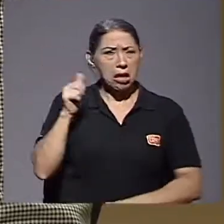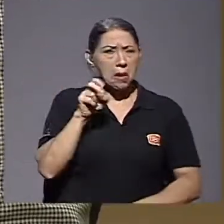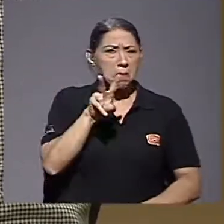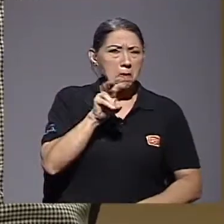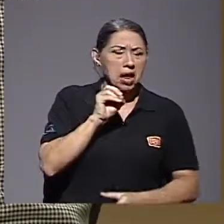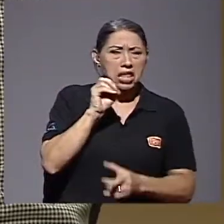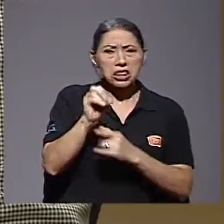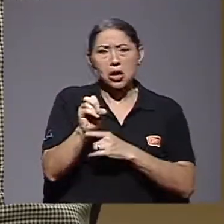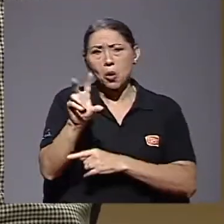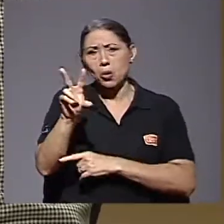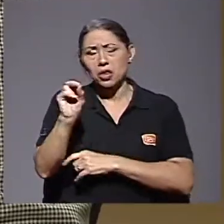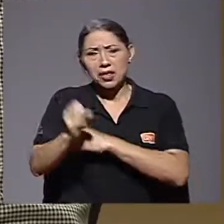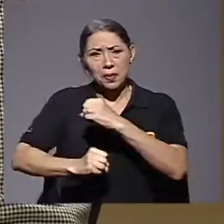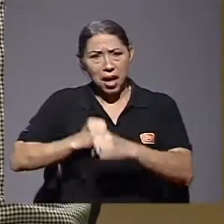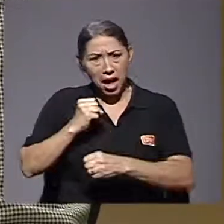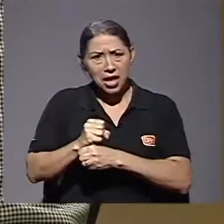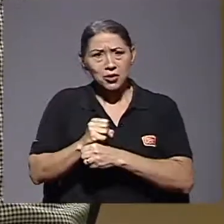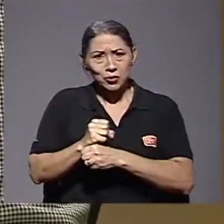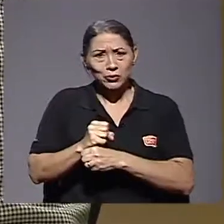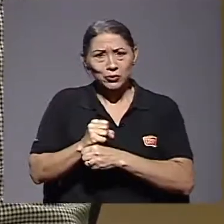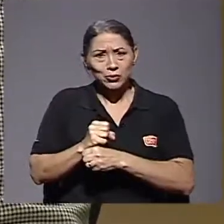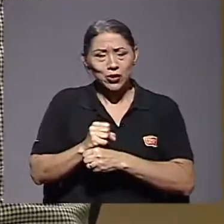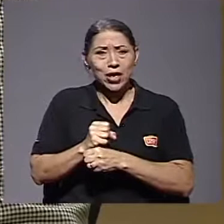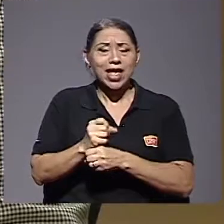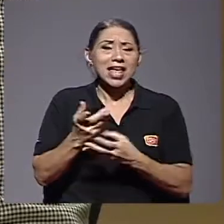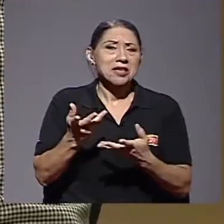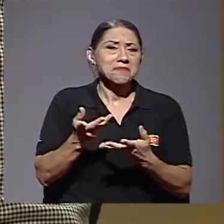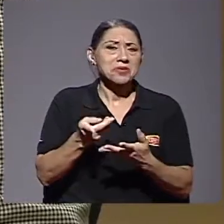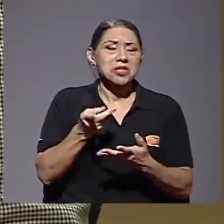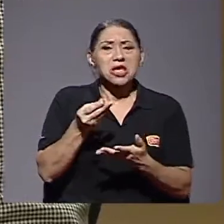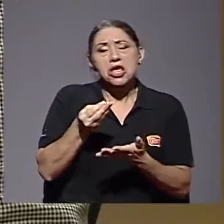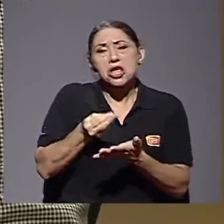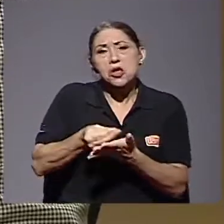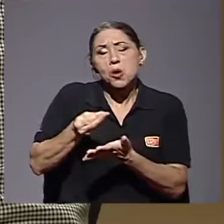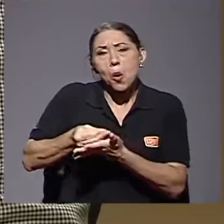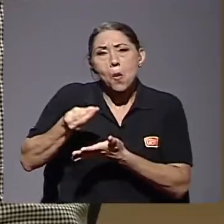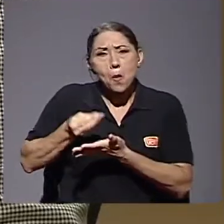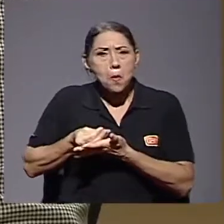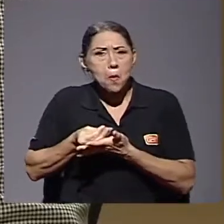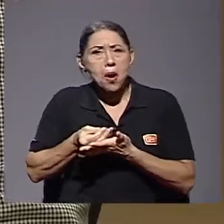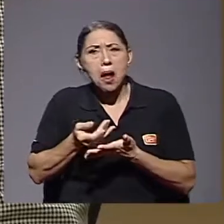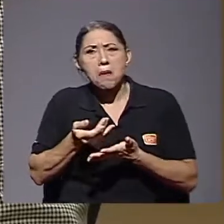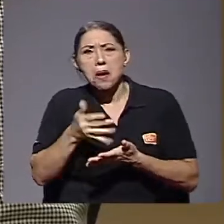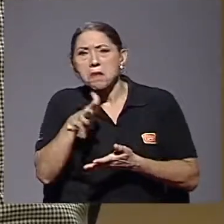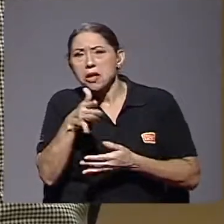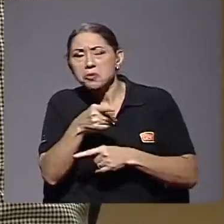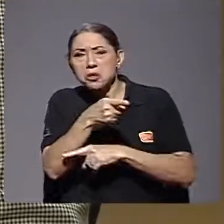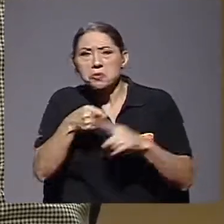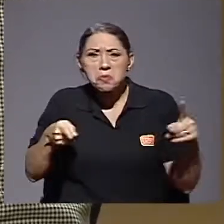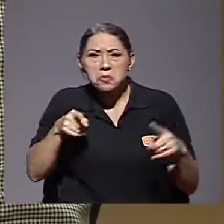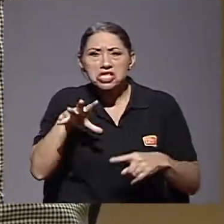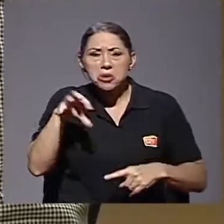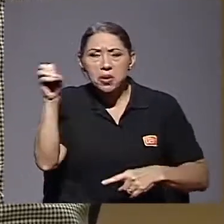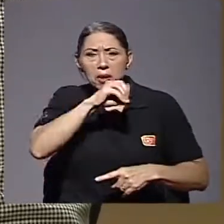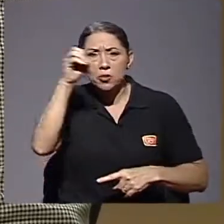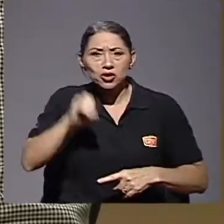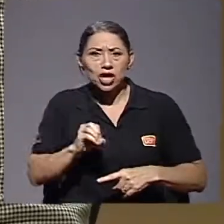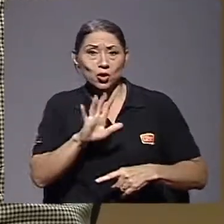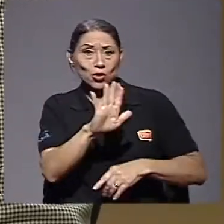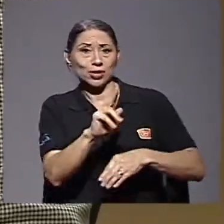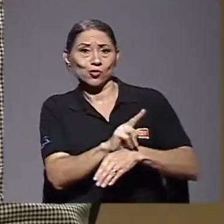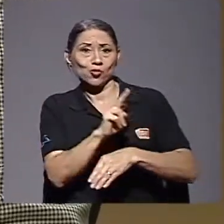atrás, importaba 50% tal vez de su consumo. Hoy día Estados Unidos